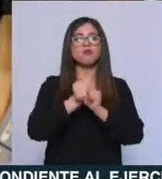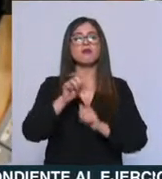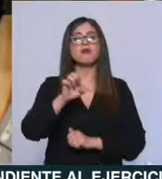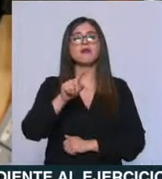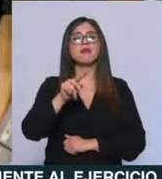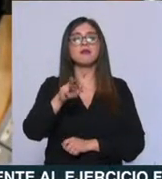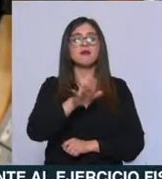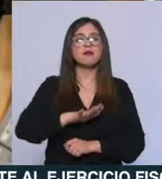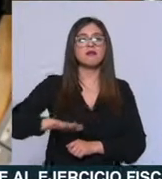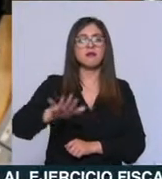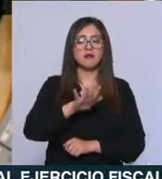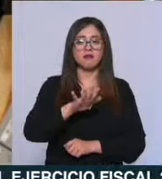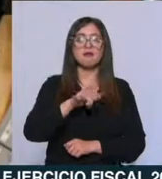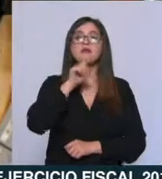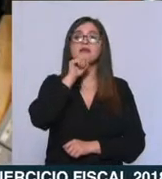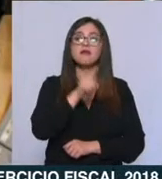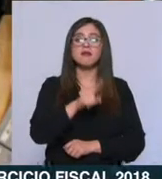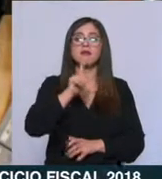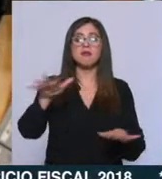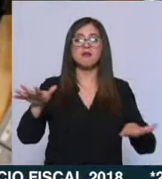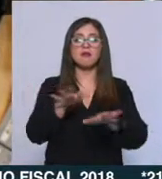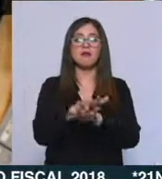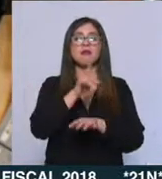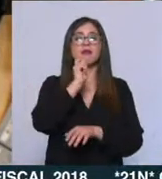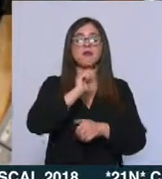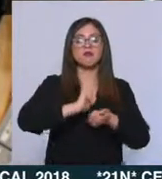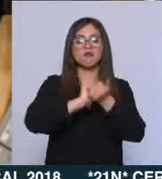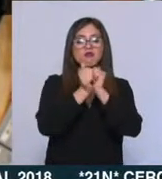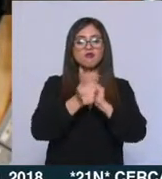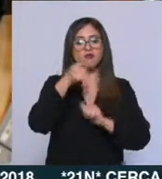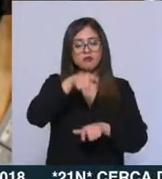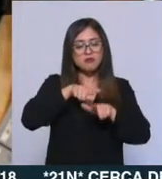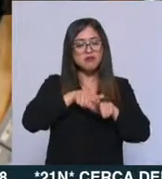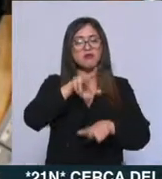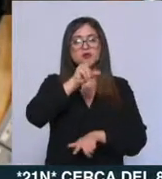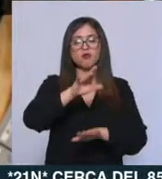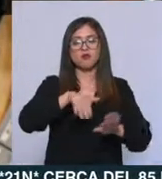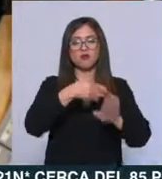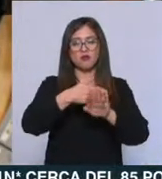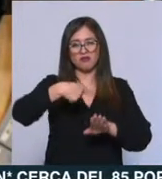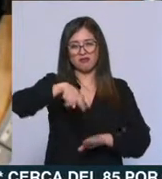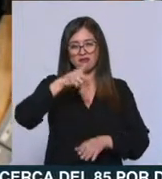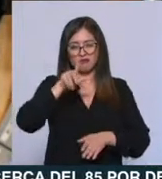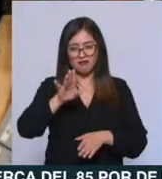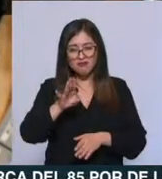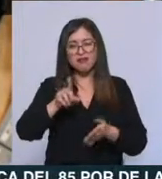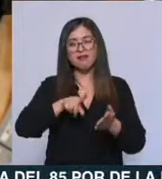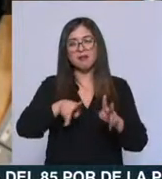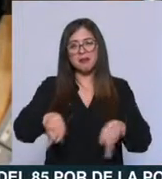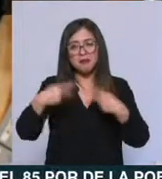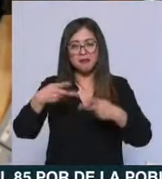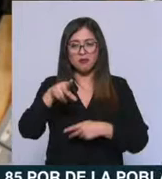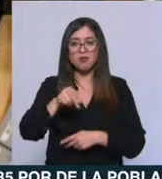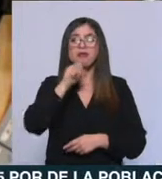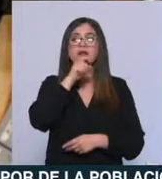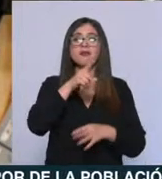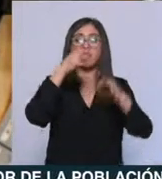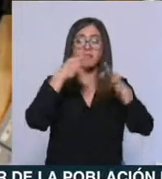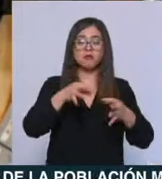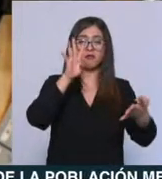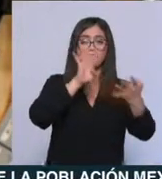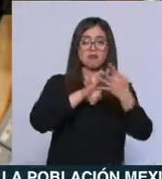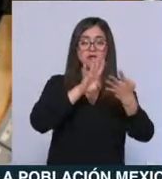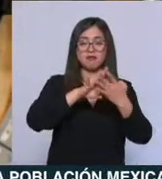sociedad. Reformulará el combate contra las drogas. Recuperará y dignificará las cárceles. Aplicará una